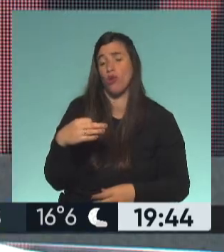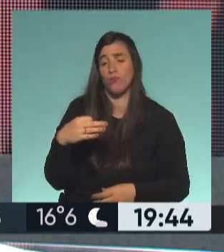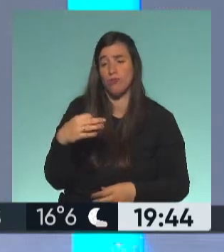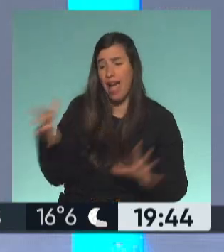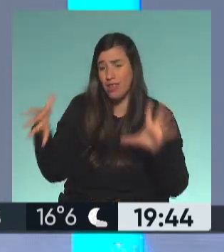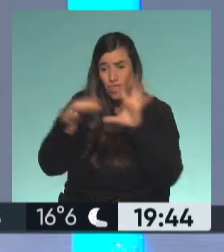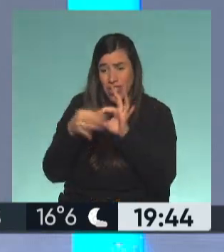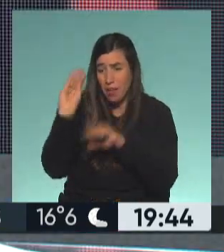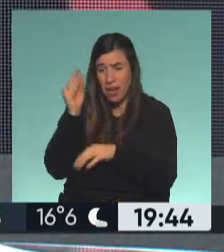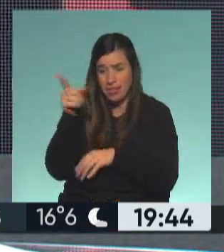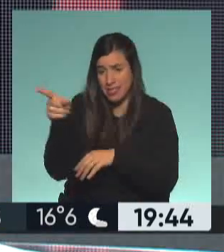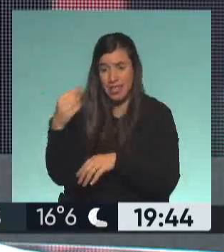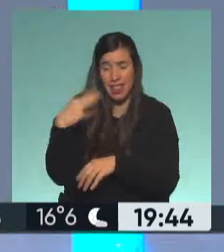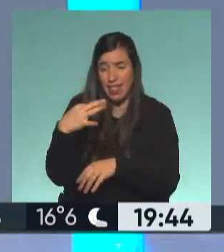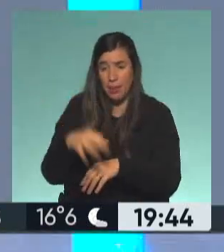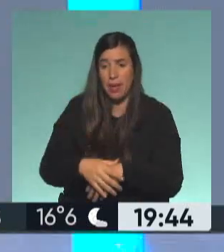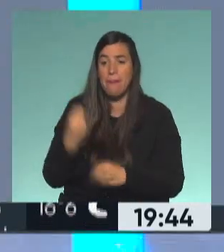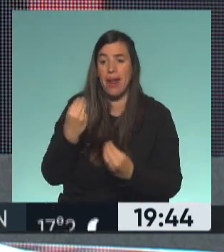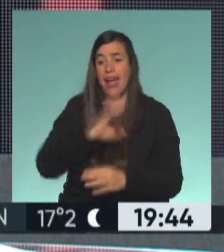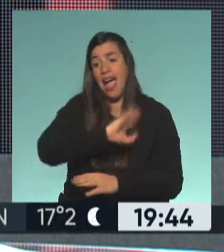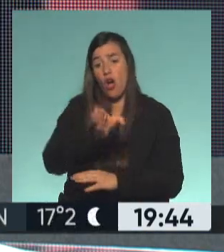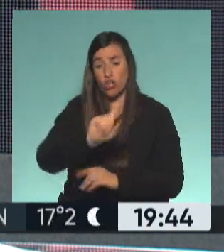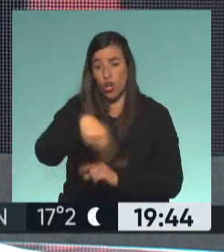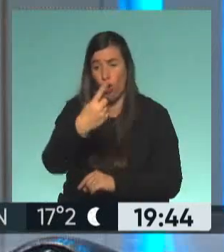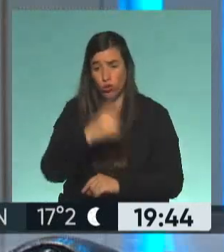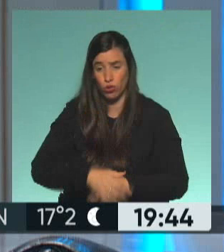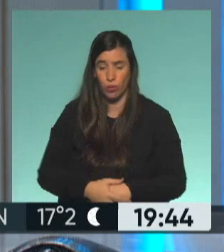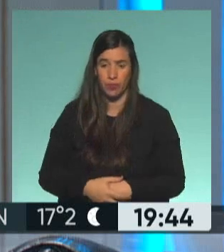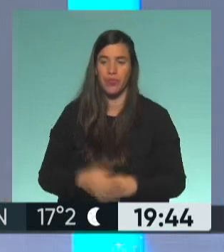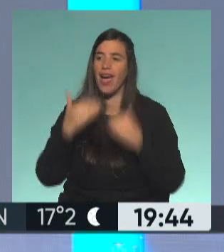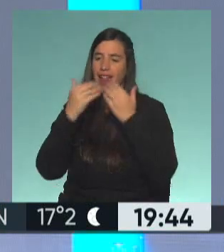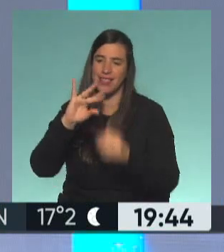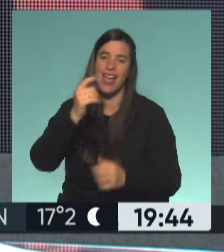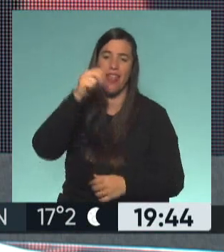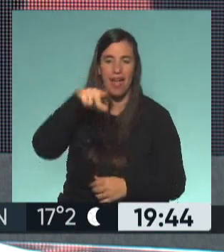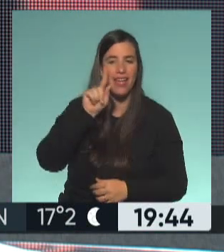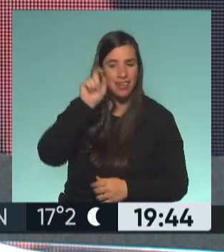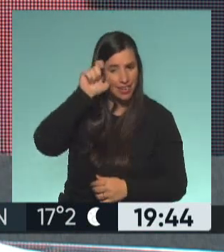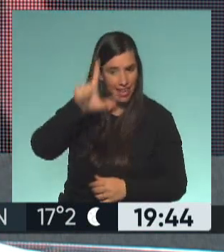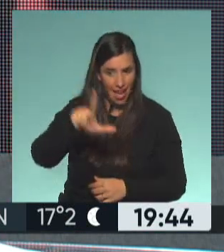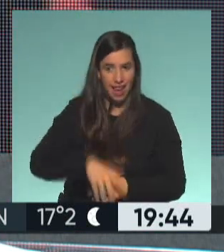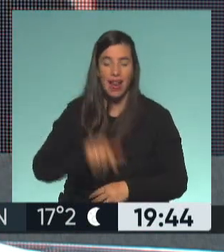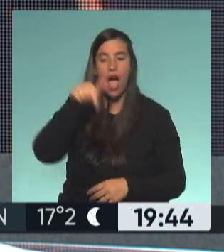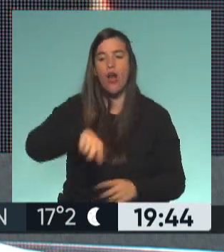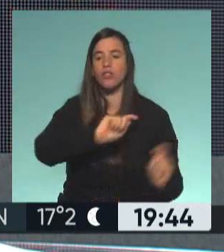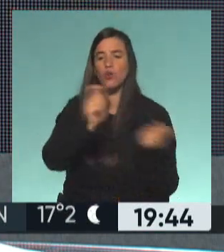gracias, Daniel. No, por Nos favor, ayudaste a ustedes pensar por la en voz invitación. alta. Gracias, Daniel. Muchas gracias. Gracias, Daniel. Vamos a saltar a otro tema que nos convoca y nos